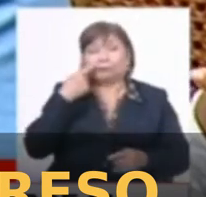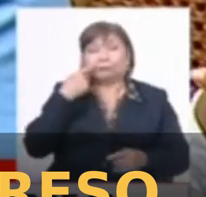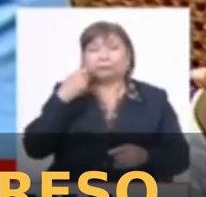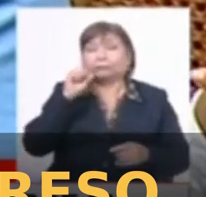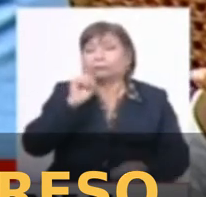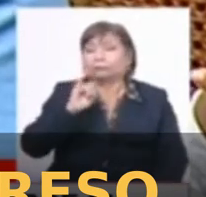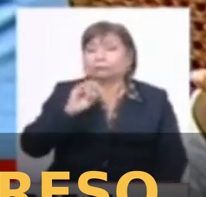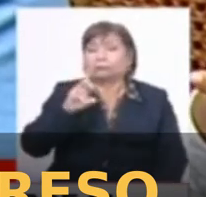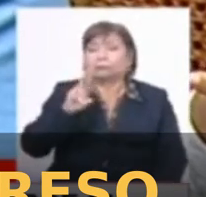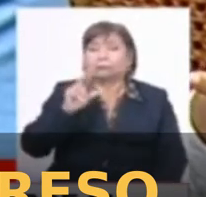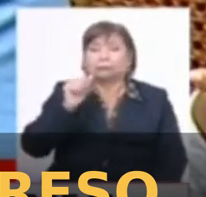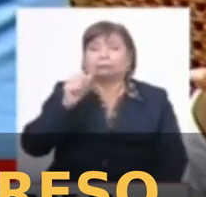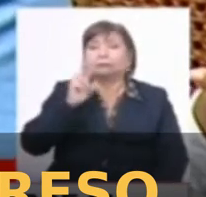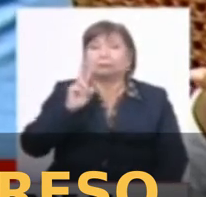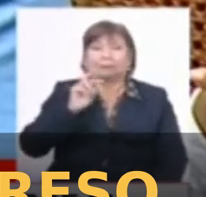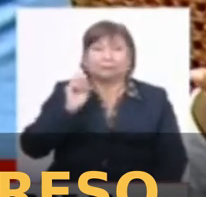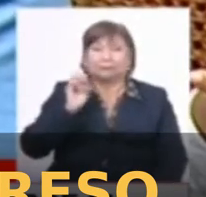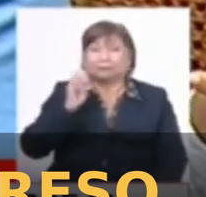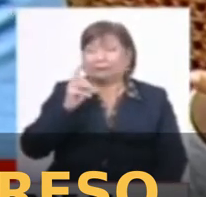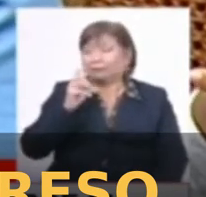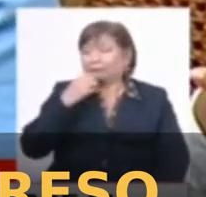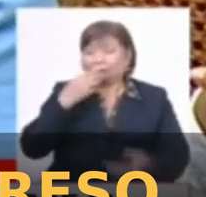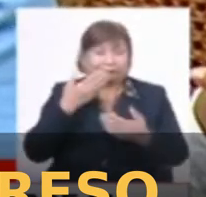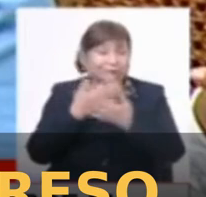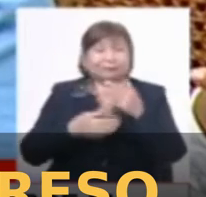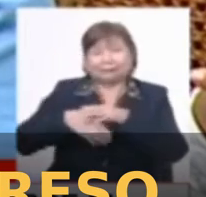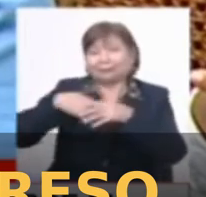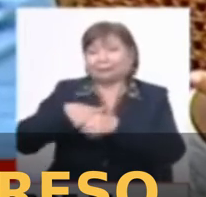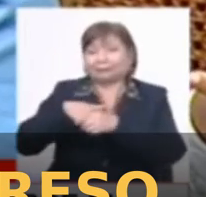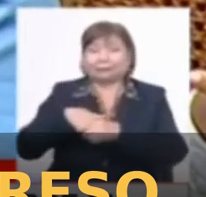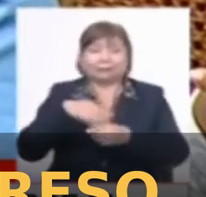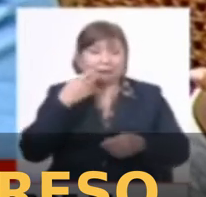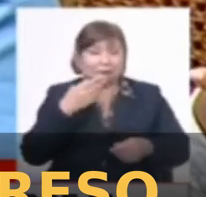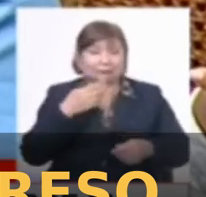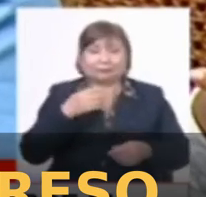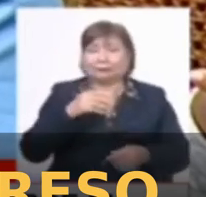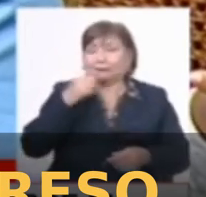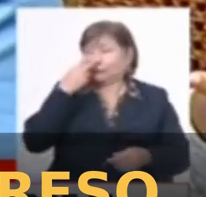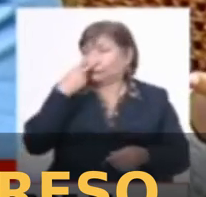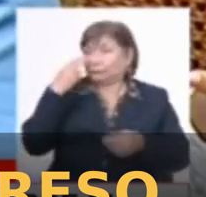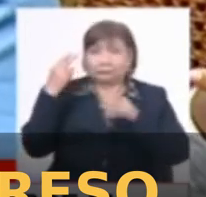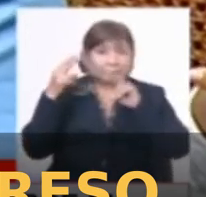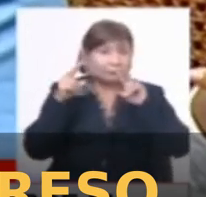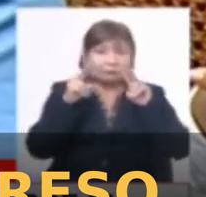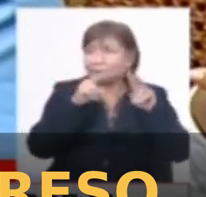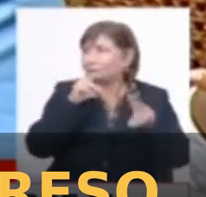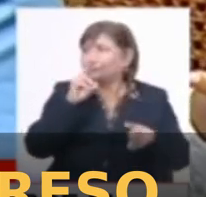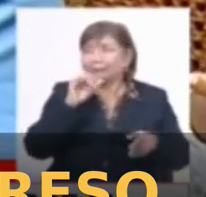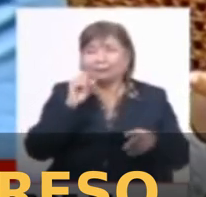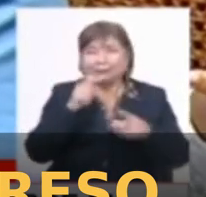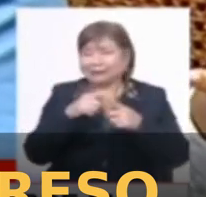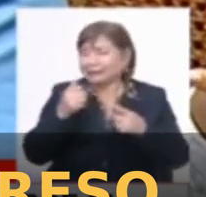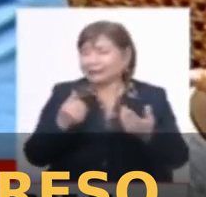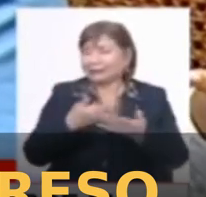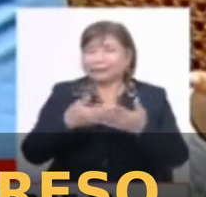como el brazo derecho ejecutor, ¿no? Al que en verdad deberían llamar lobista, porque yo no soy una lobista, lobista es aquel que